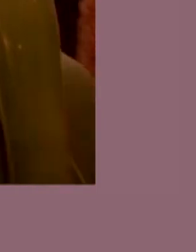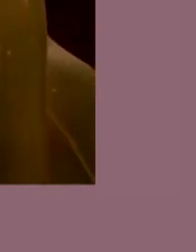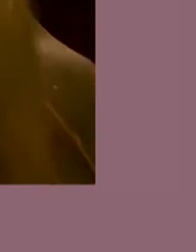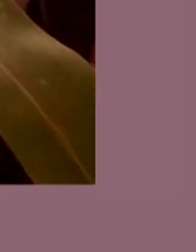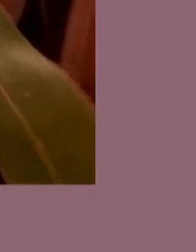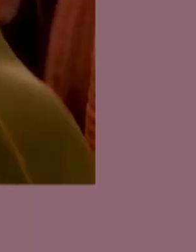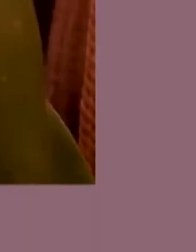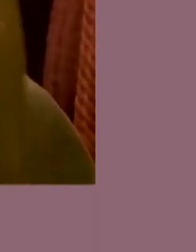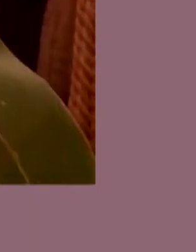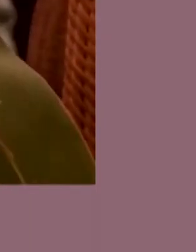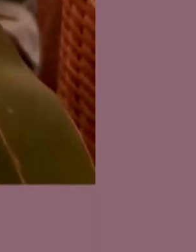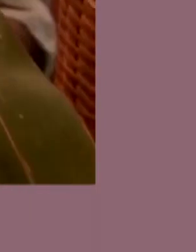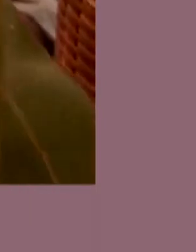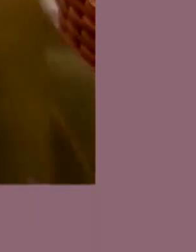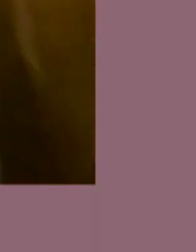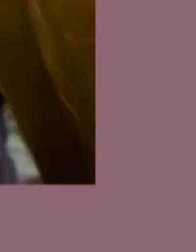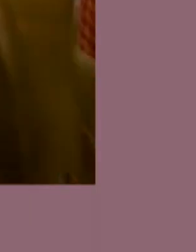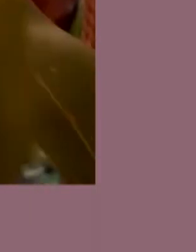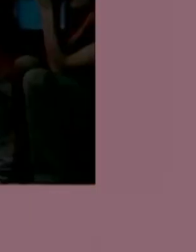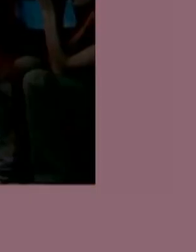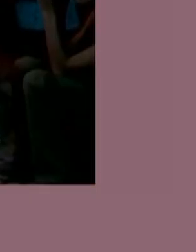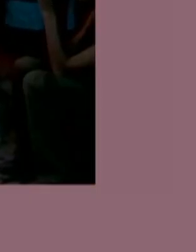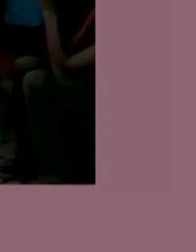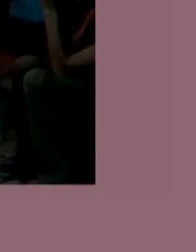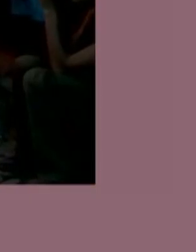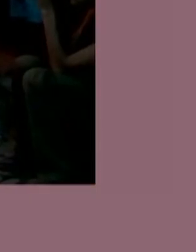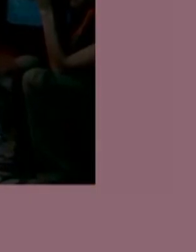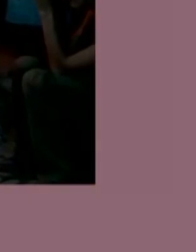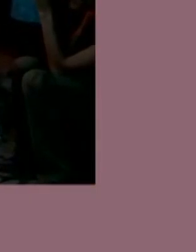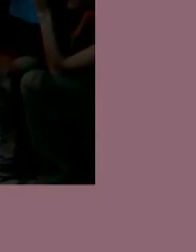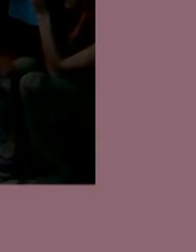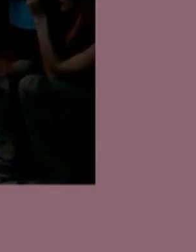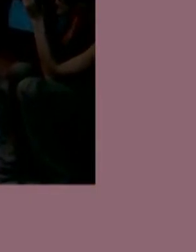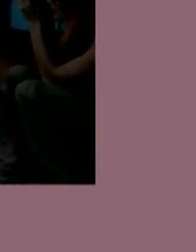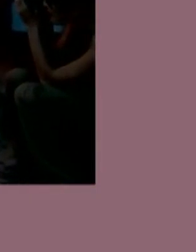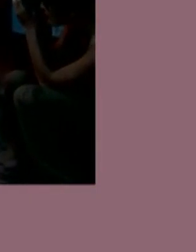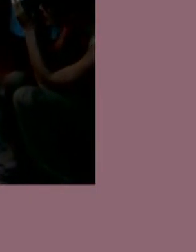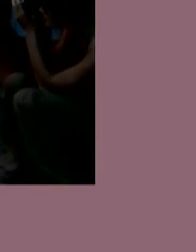yeca tlalana, yeca ticajoque, porque ashkan tiene que matlan.